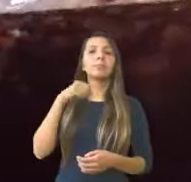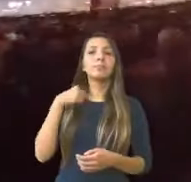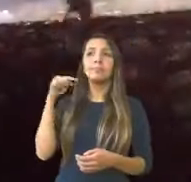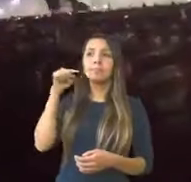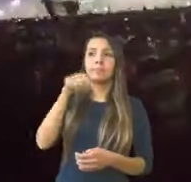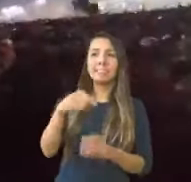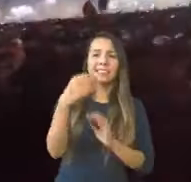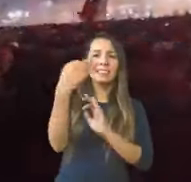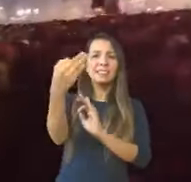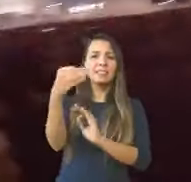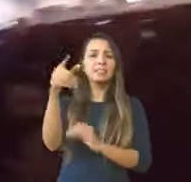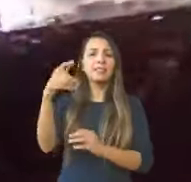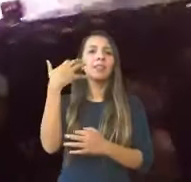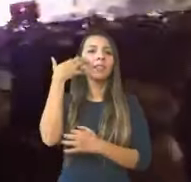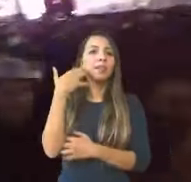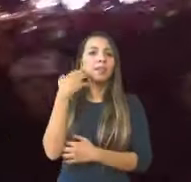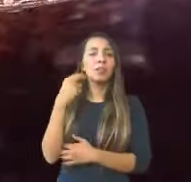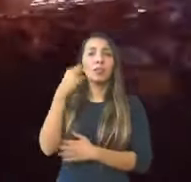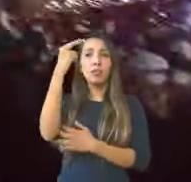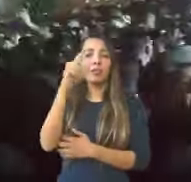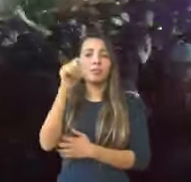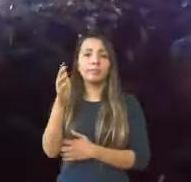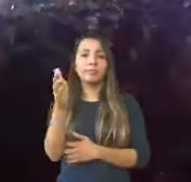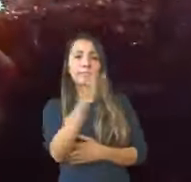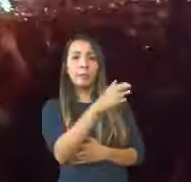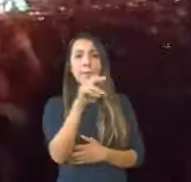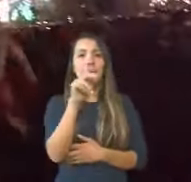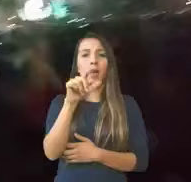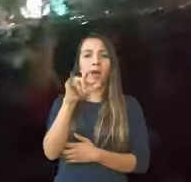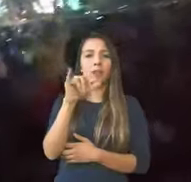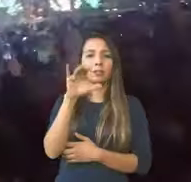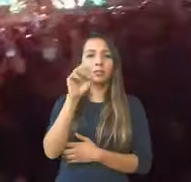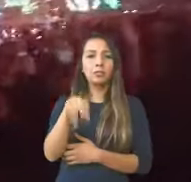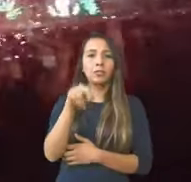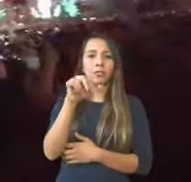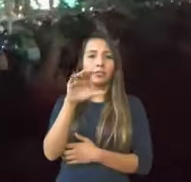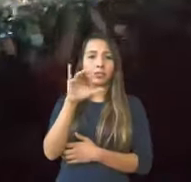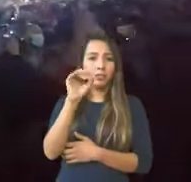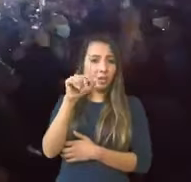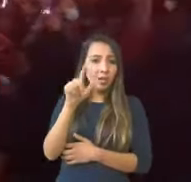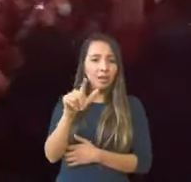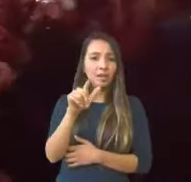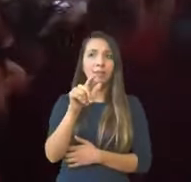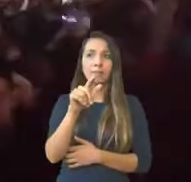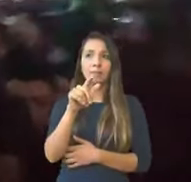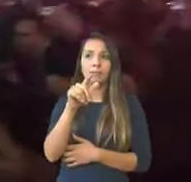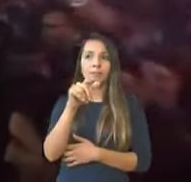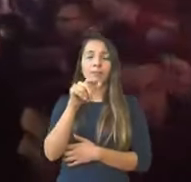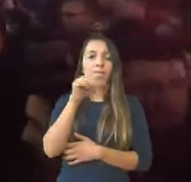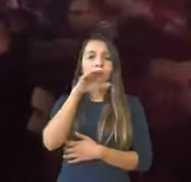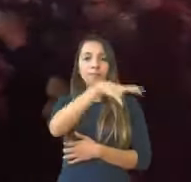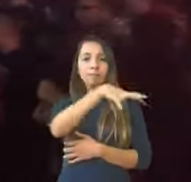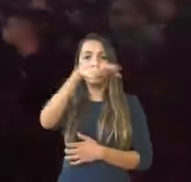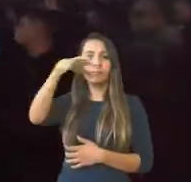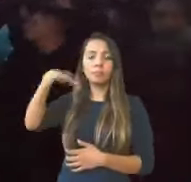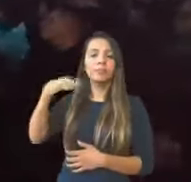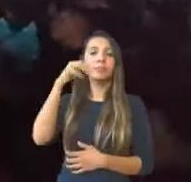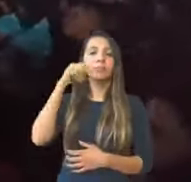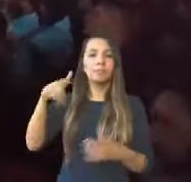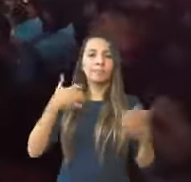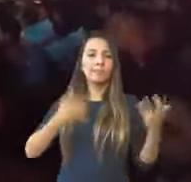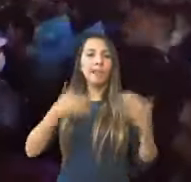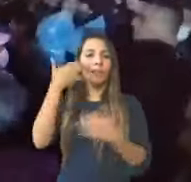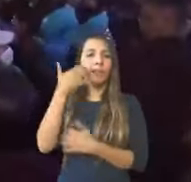a mi derecha está Palacio Nacional. Hacen un compás de espera, un receso los Tigres del